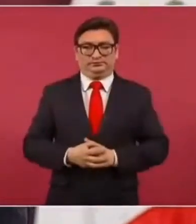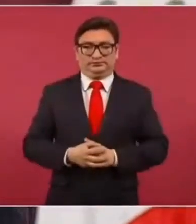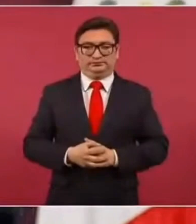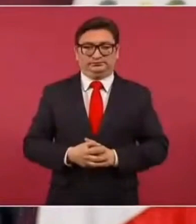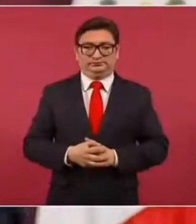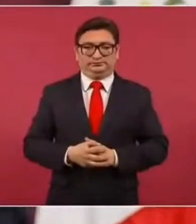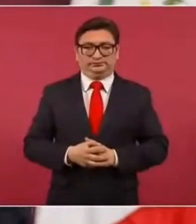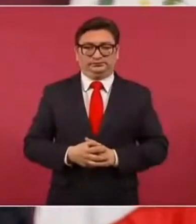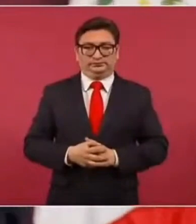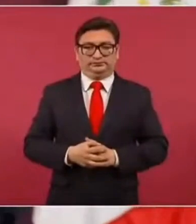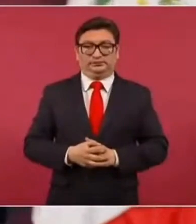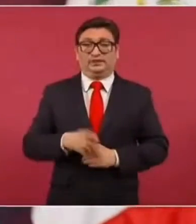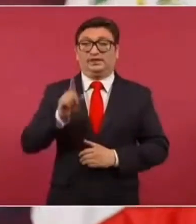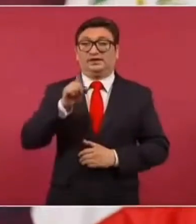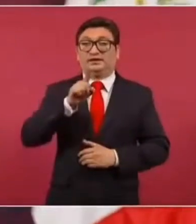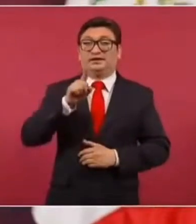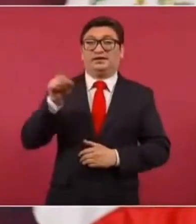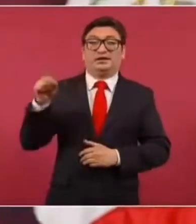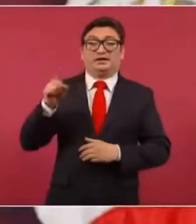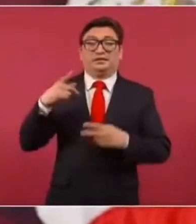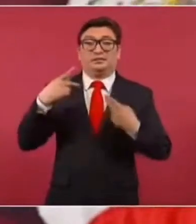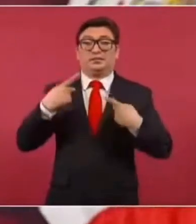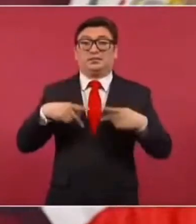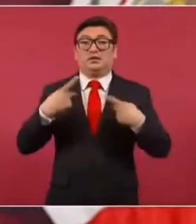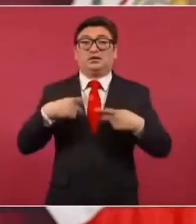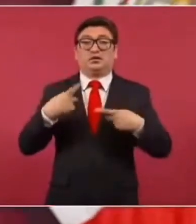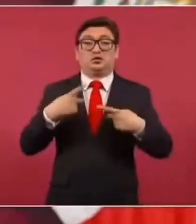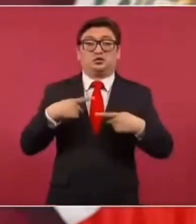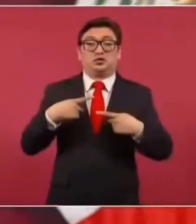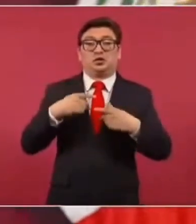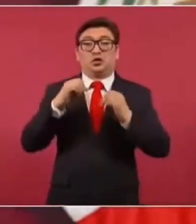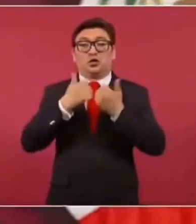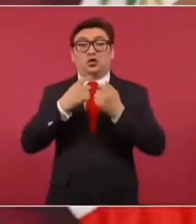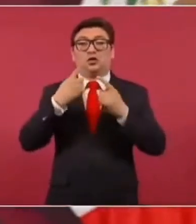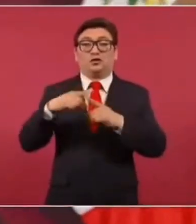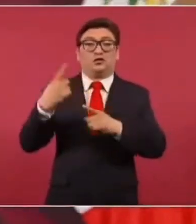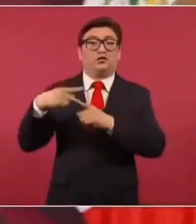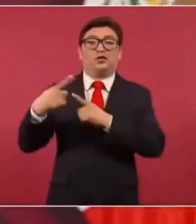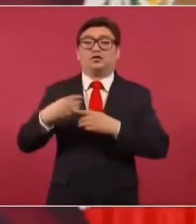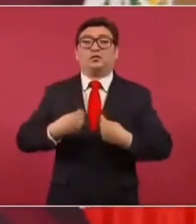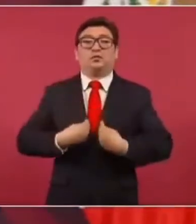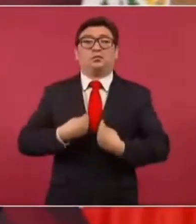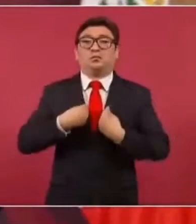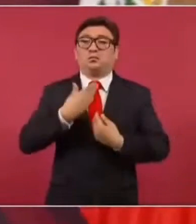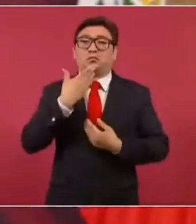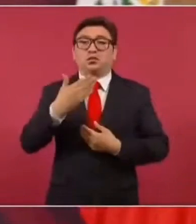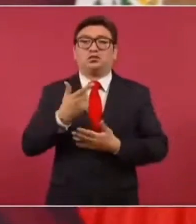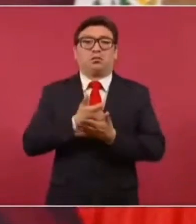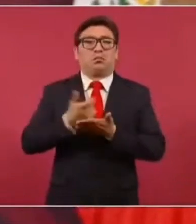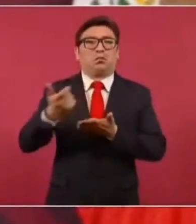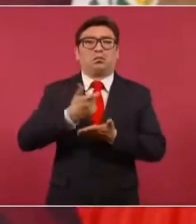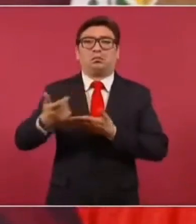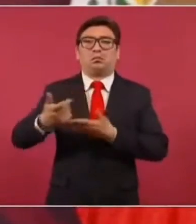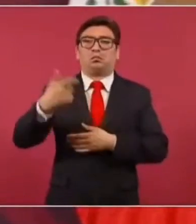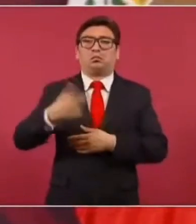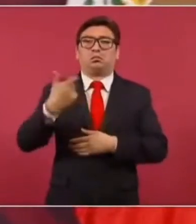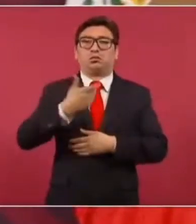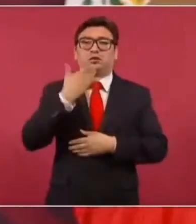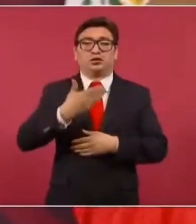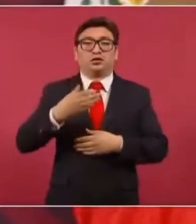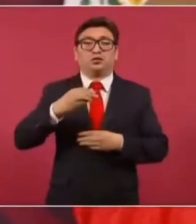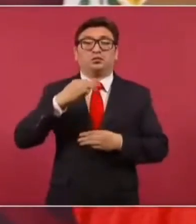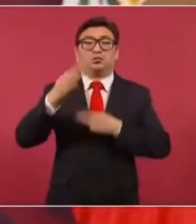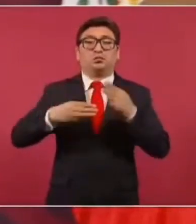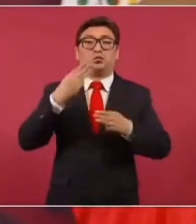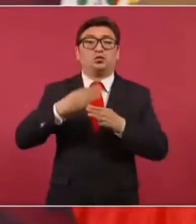Y esos burócratas viven muy bien. Ganan muy buenos sueldos. Viajan por todo